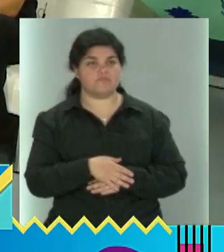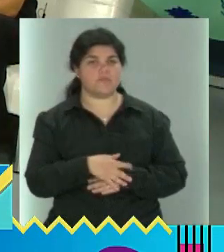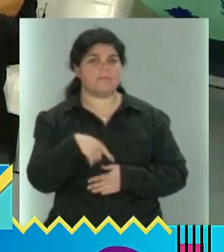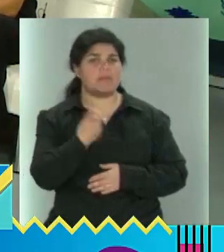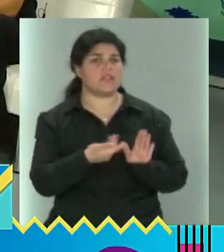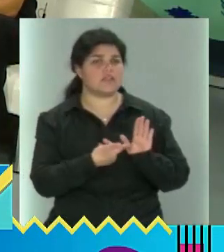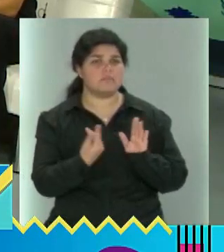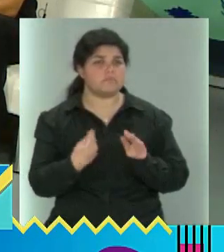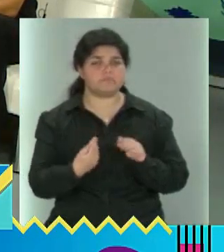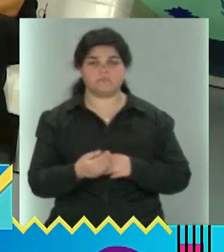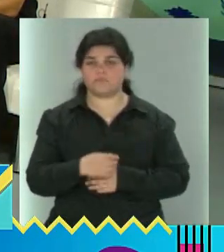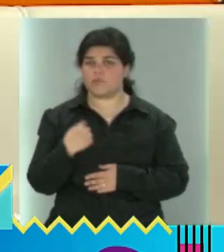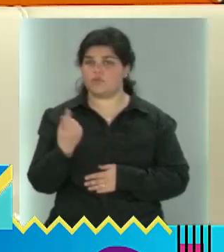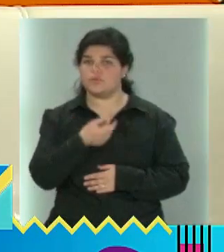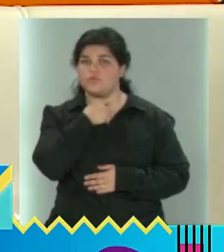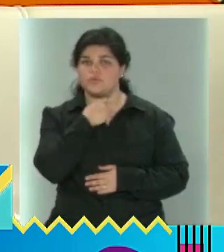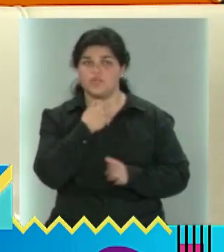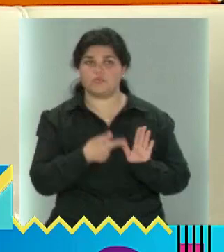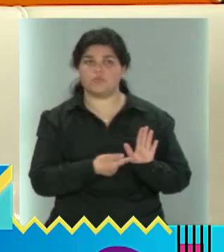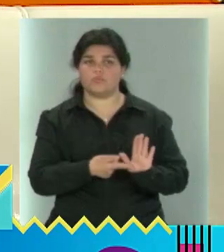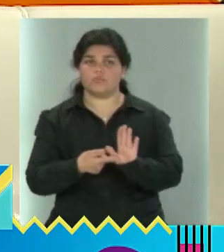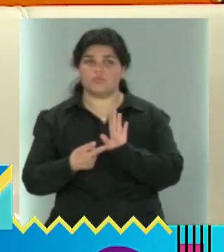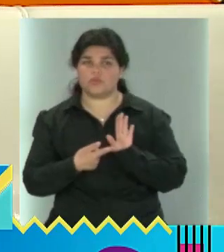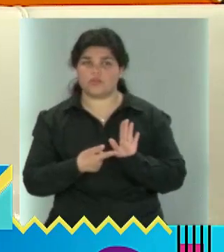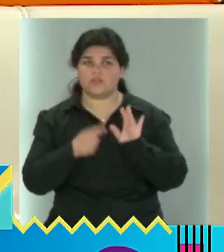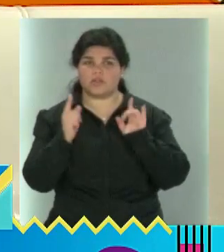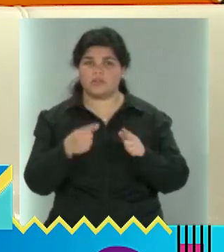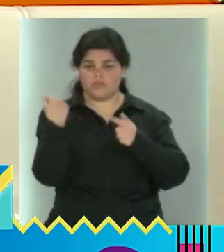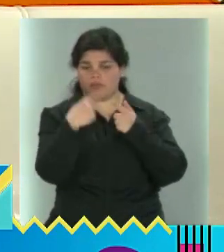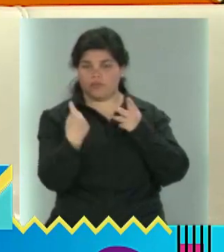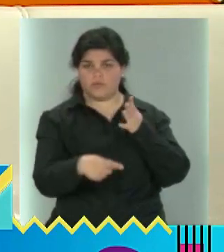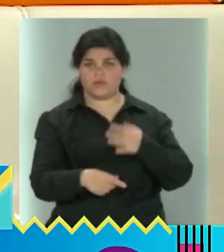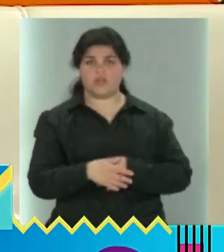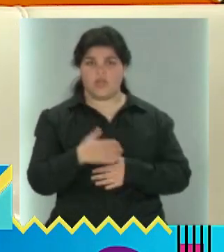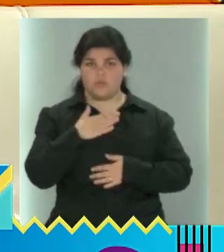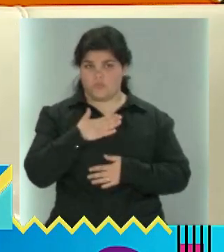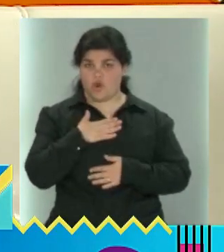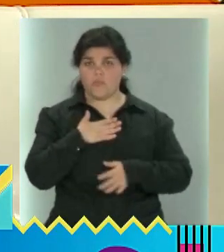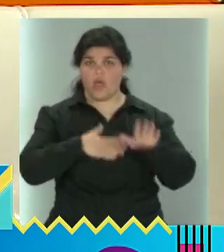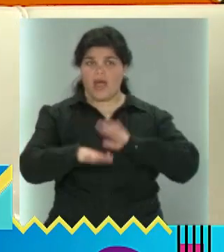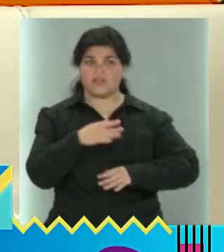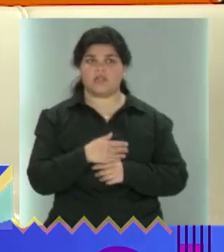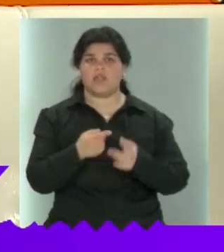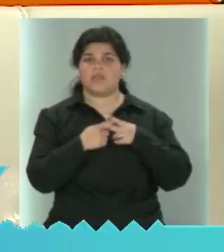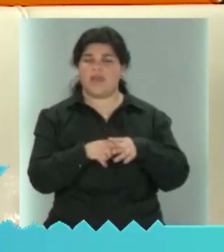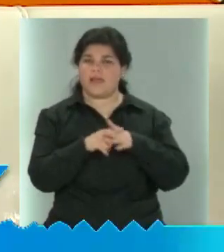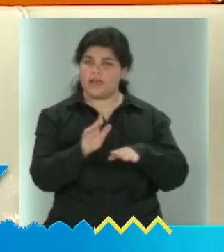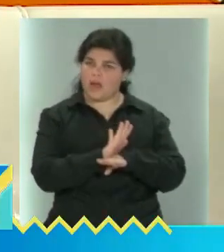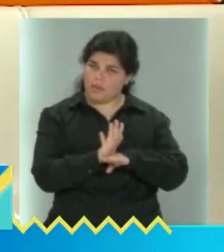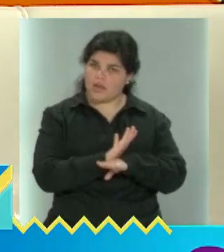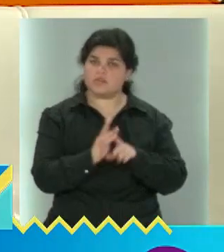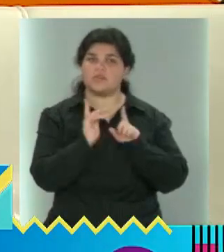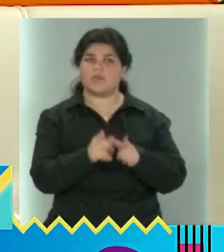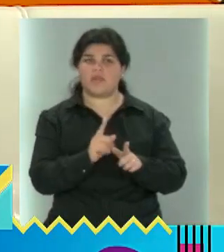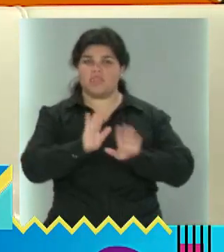tratar de mostrar un poco también de todas las facetas de Subacdo. Técnica básica, defensa contra